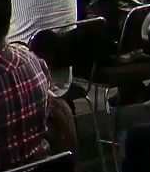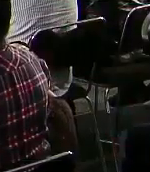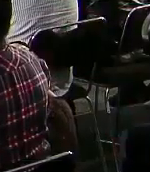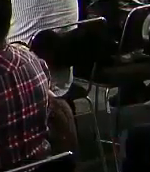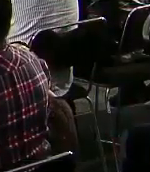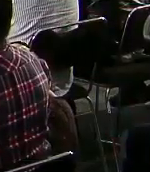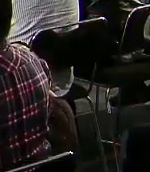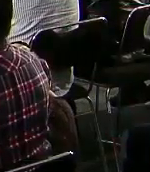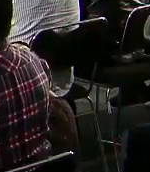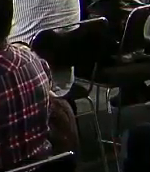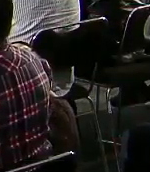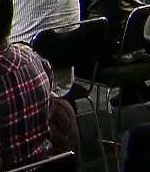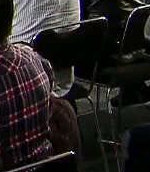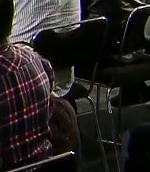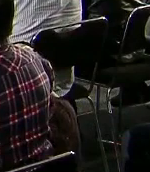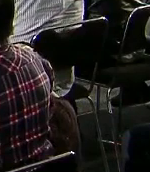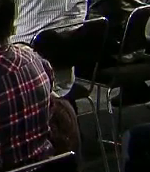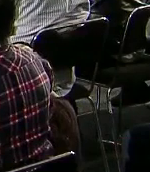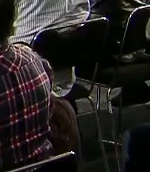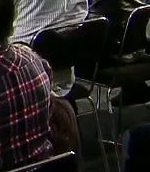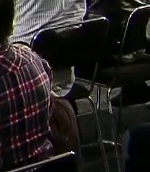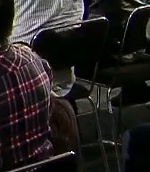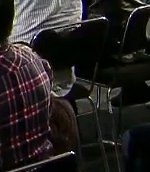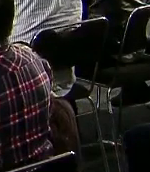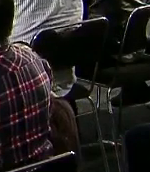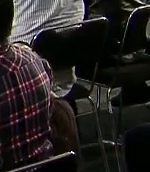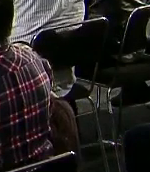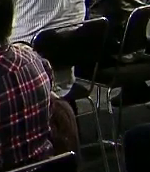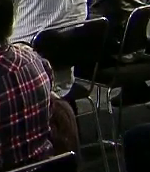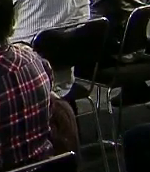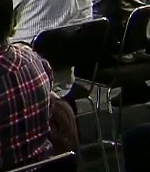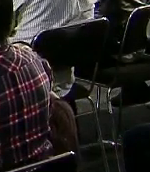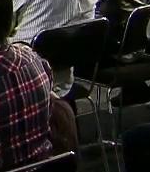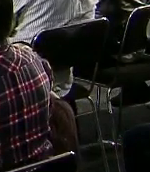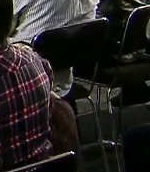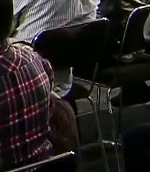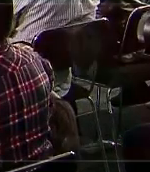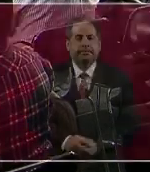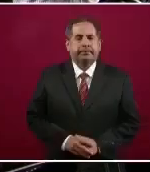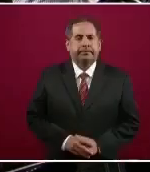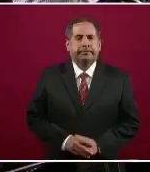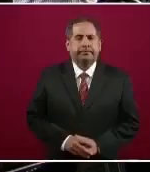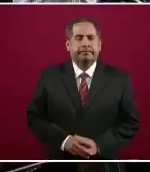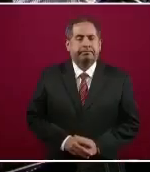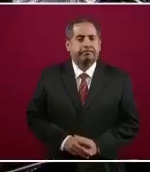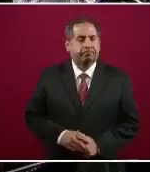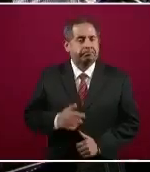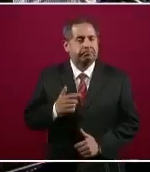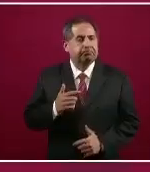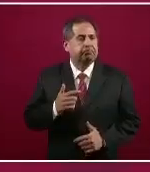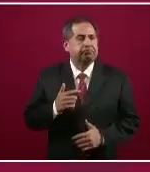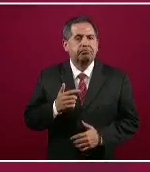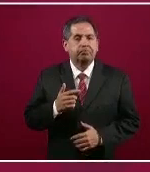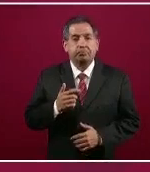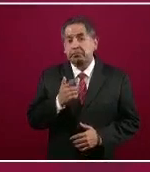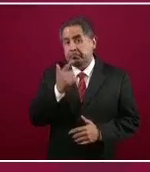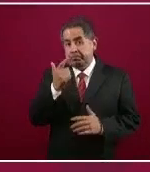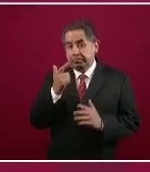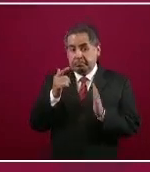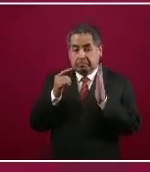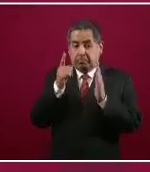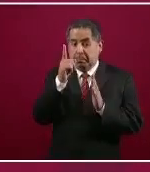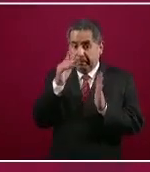Nada más un partido. 1,000 millones